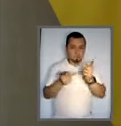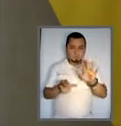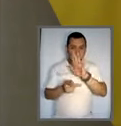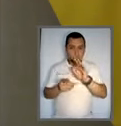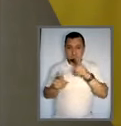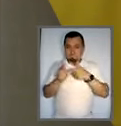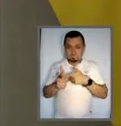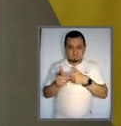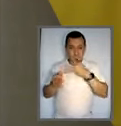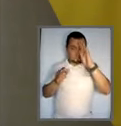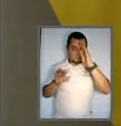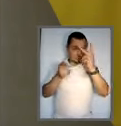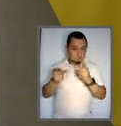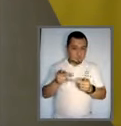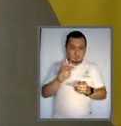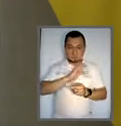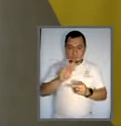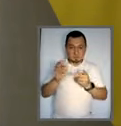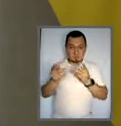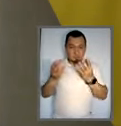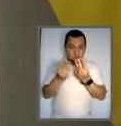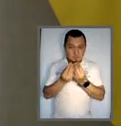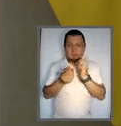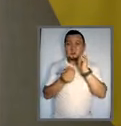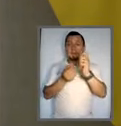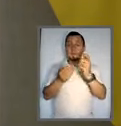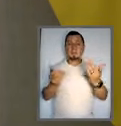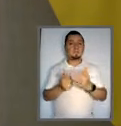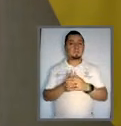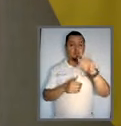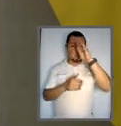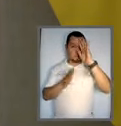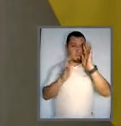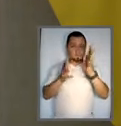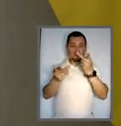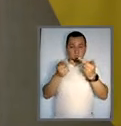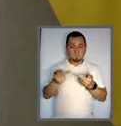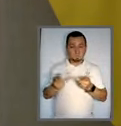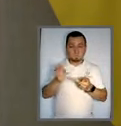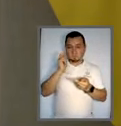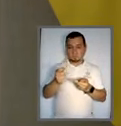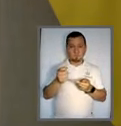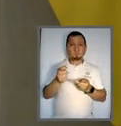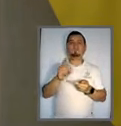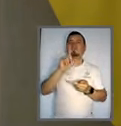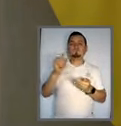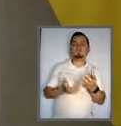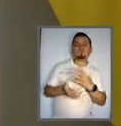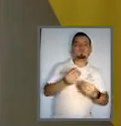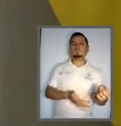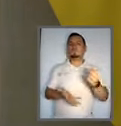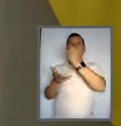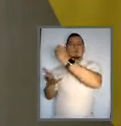ya trabajando en ello. También decirles que esta posición que hemos fijado se la vamos a transmitir.